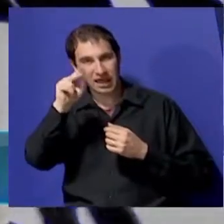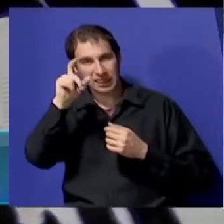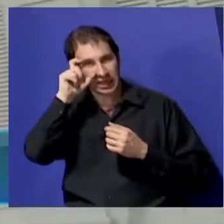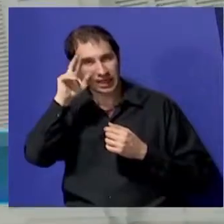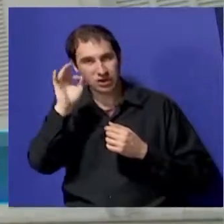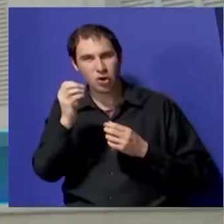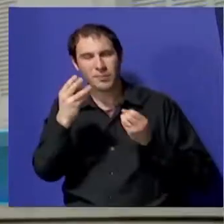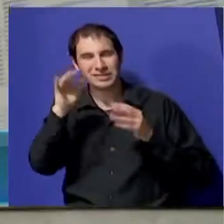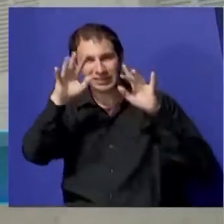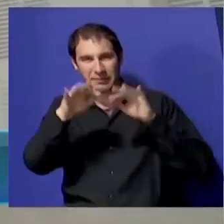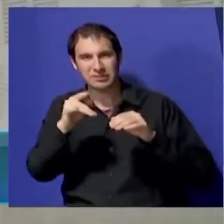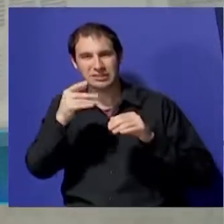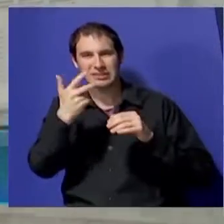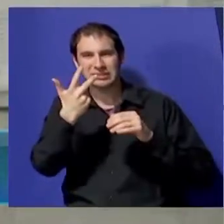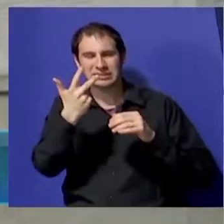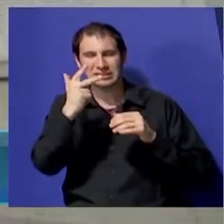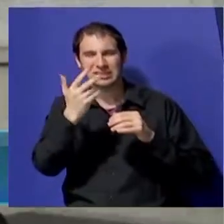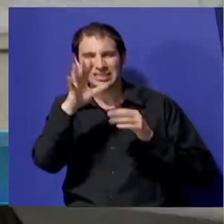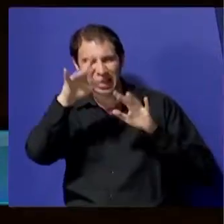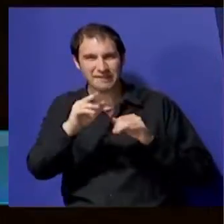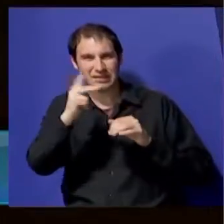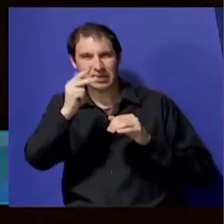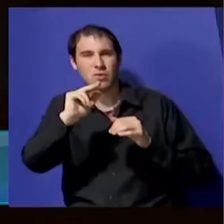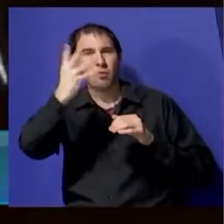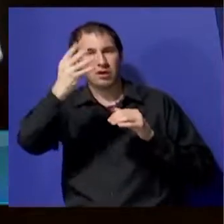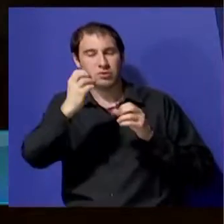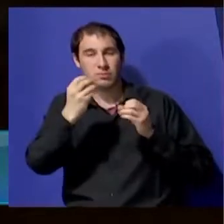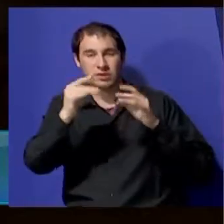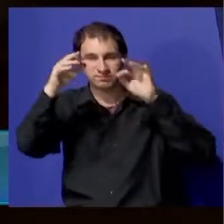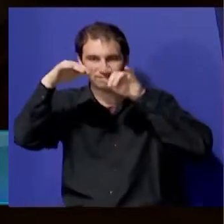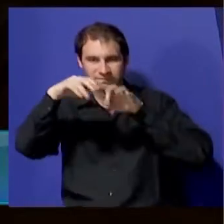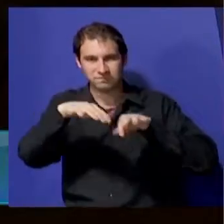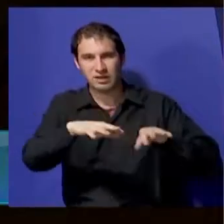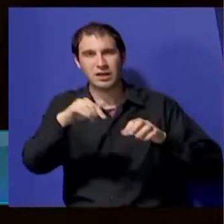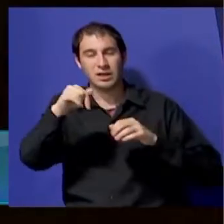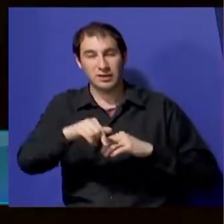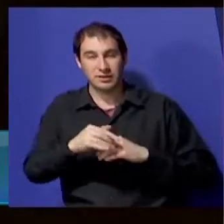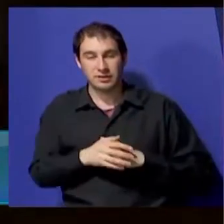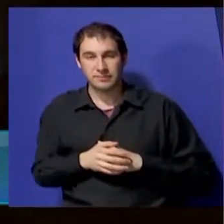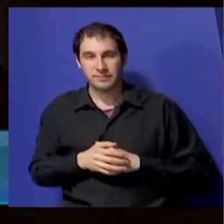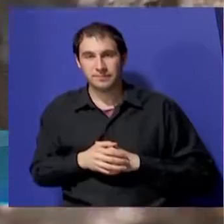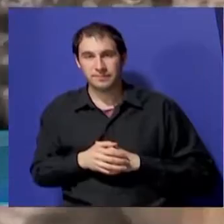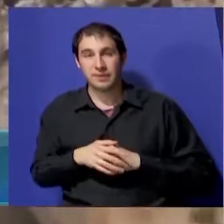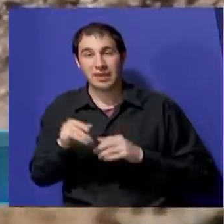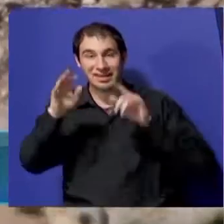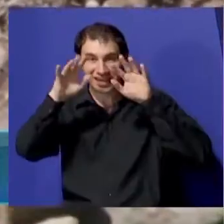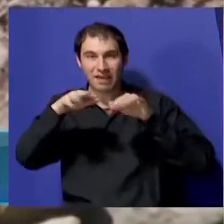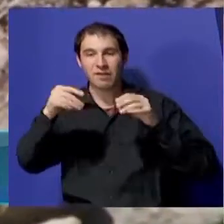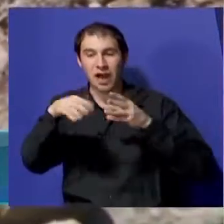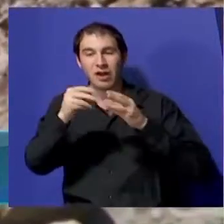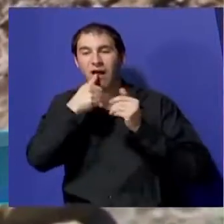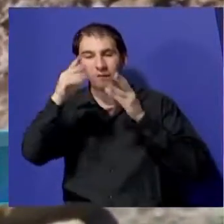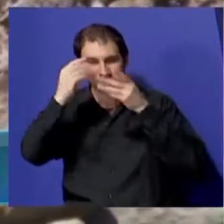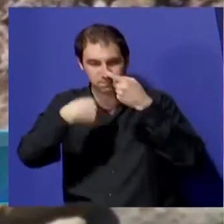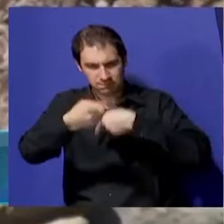ha nevado 3 o 4 veces más que el año pasado. Por el derretimiento de la nieve caída el año pasado es